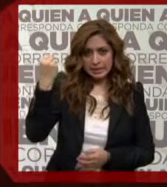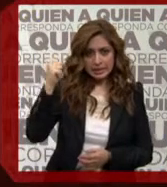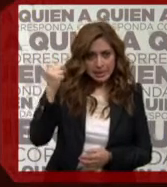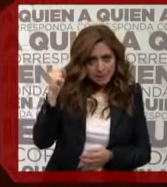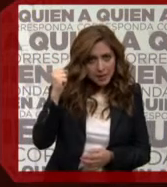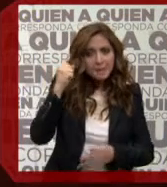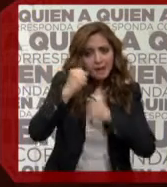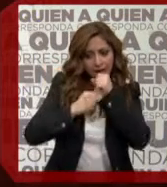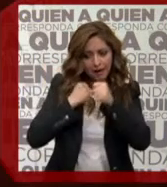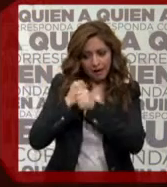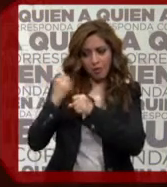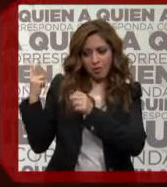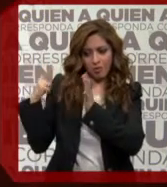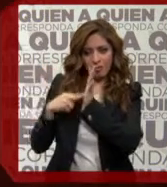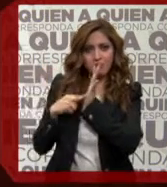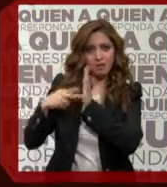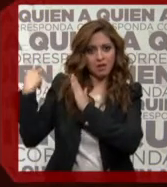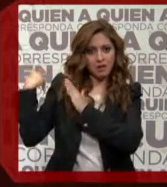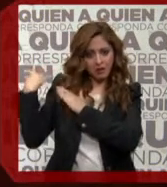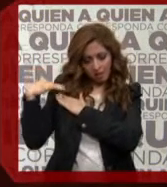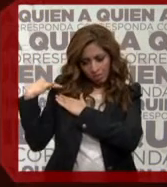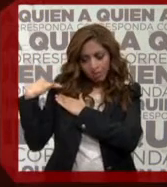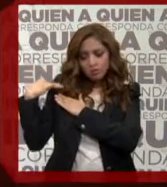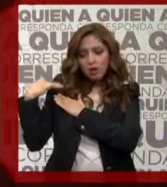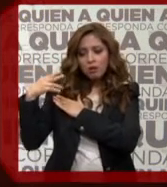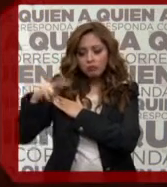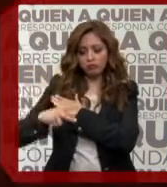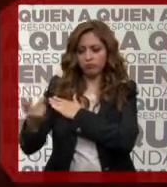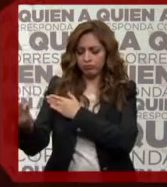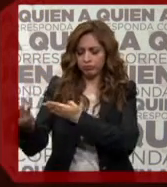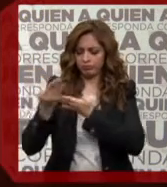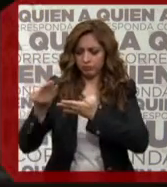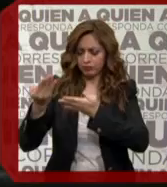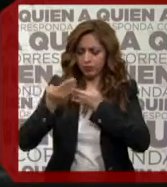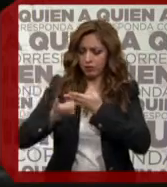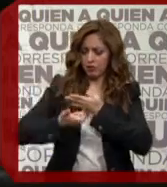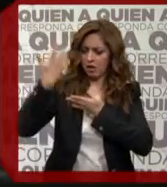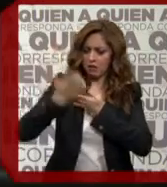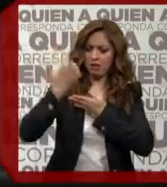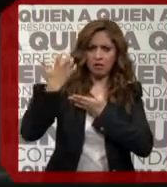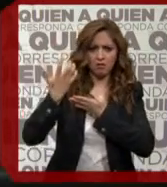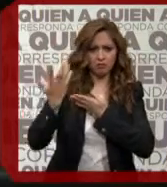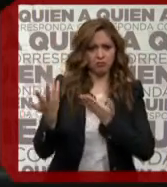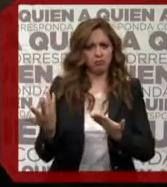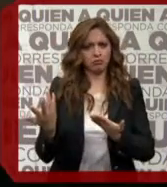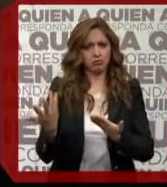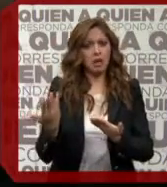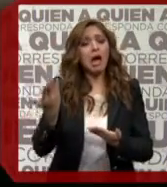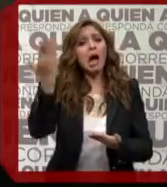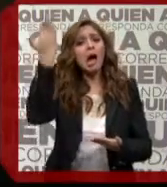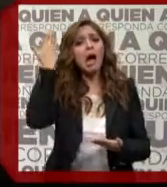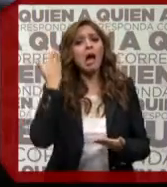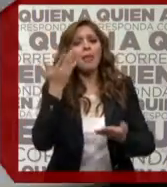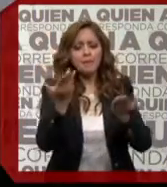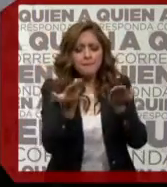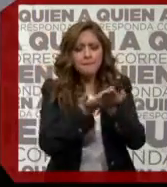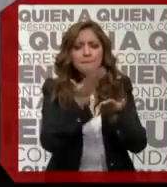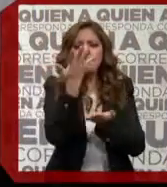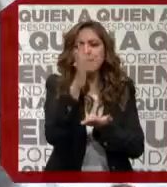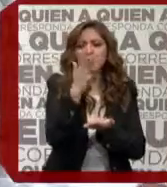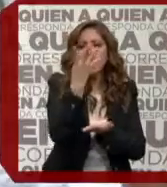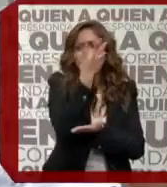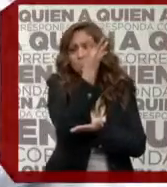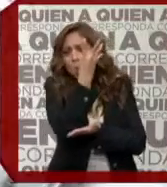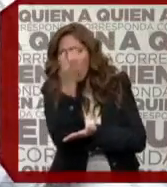par en septiembre me empezó a llegar los recibos altos asegura que antes estos llegaban de aproximadamente